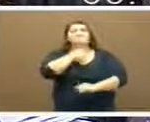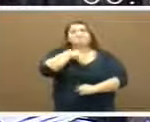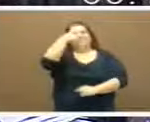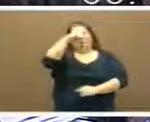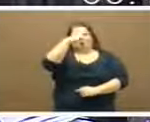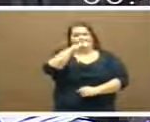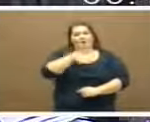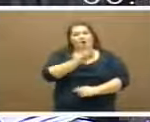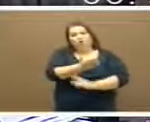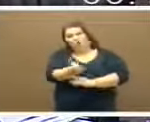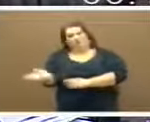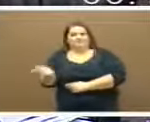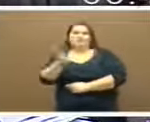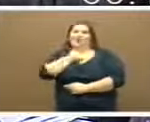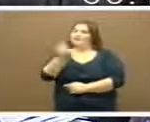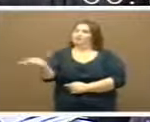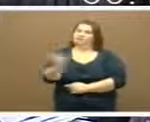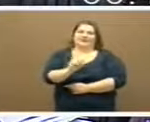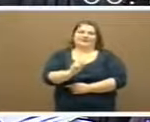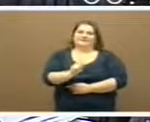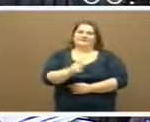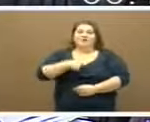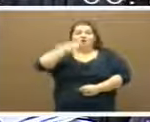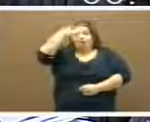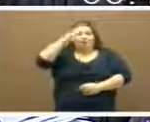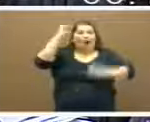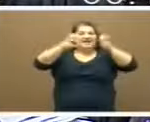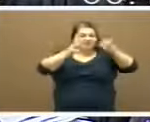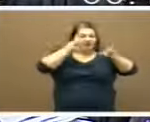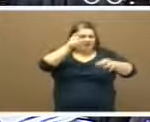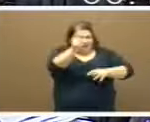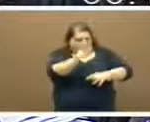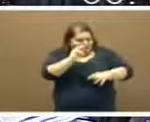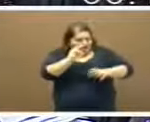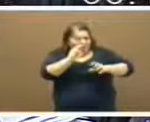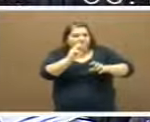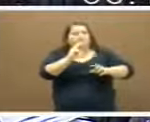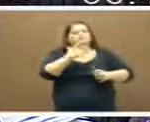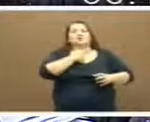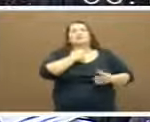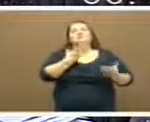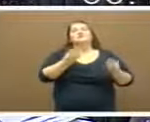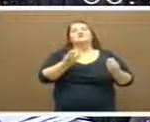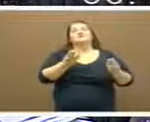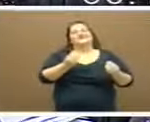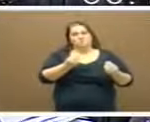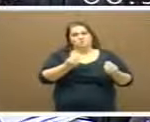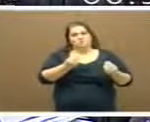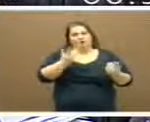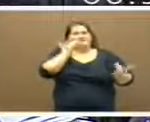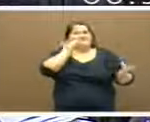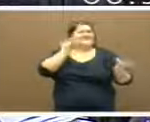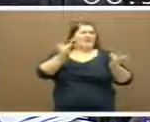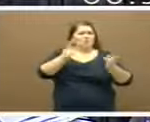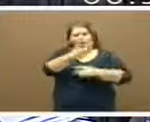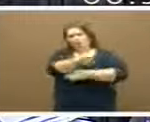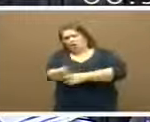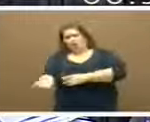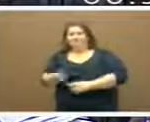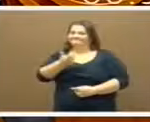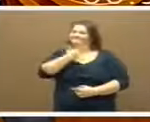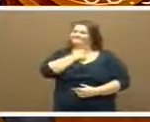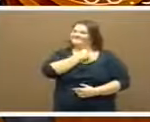son los toreros ni las corridas de toros. A mí los toros, es decir, el animal, me gusta muchísimo. Pero el espectáculo que se emplea con ellos, no. Eso